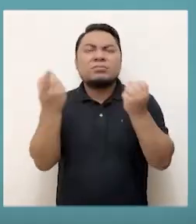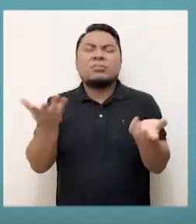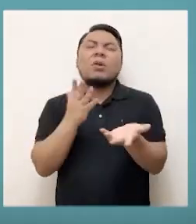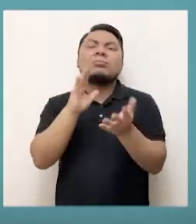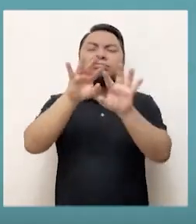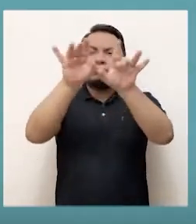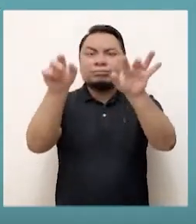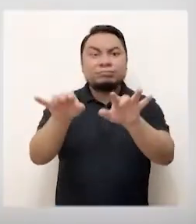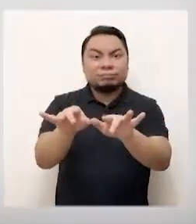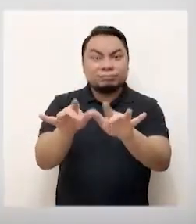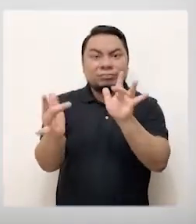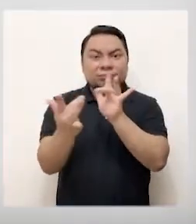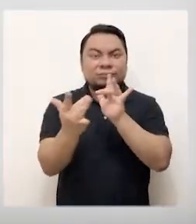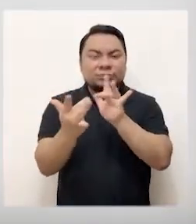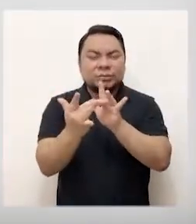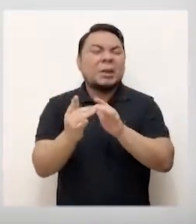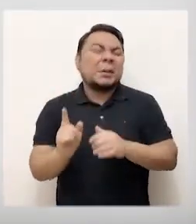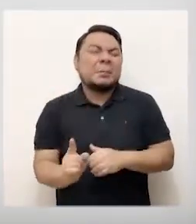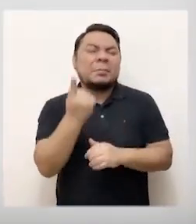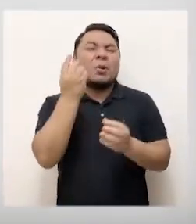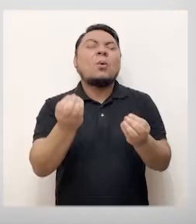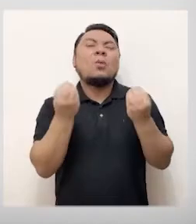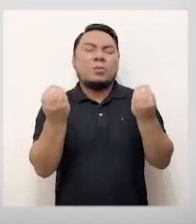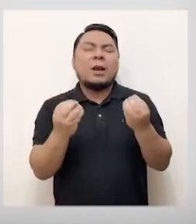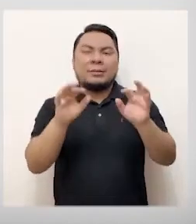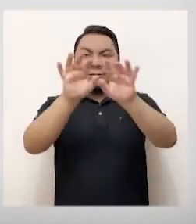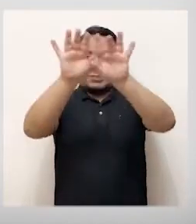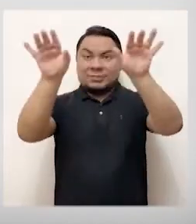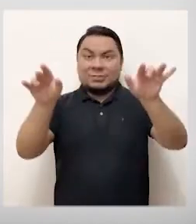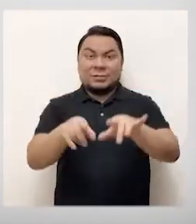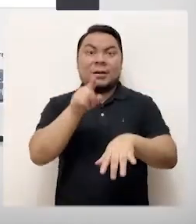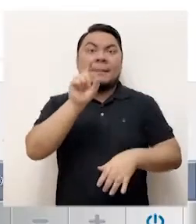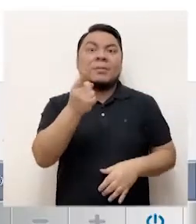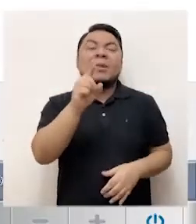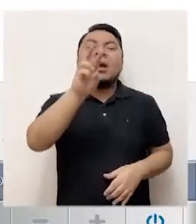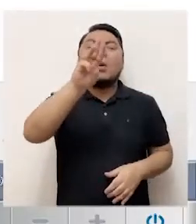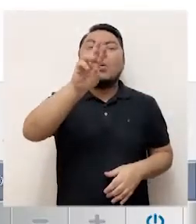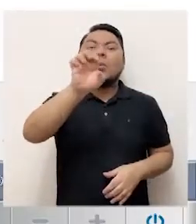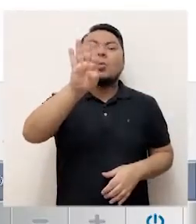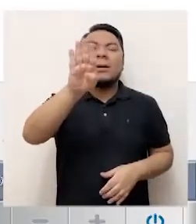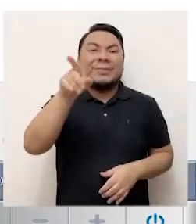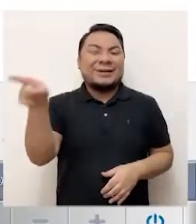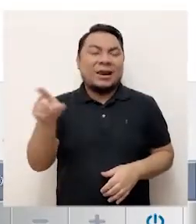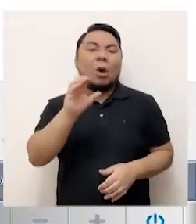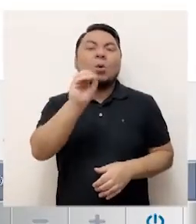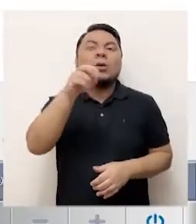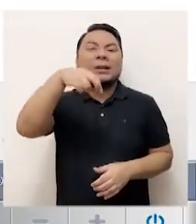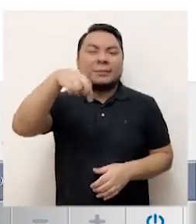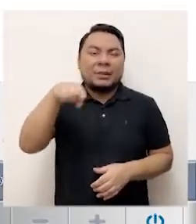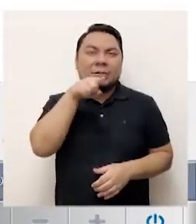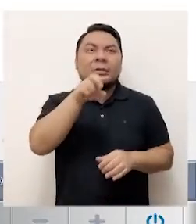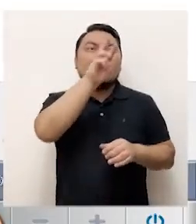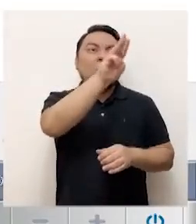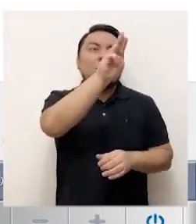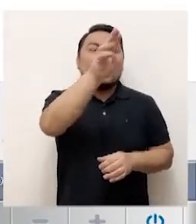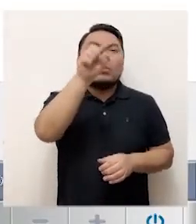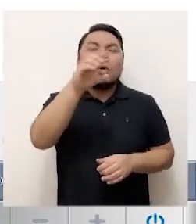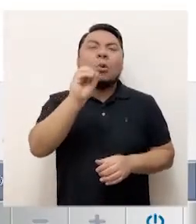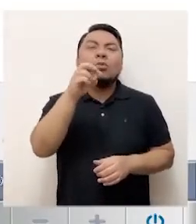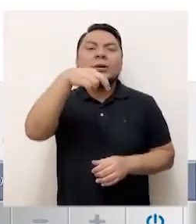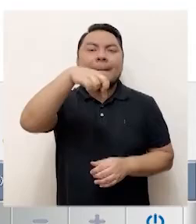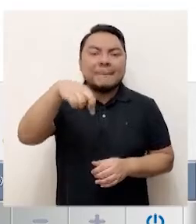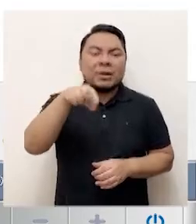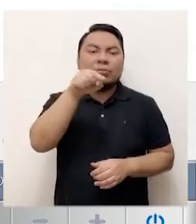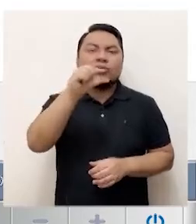servicios online. Para ello, primero acceda a la página web de la ONP, escribiendo en el buscador